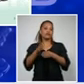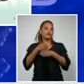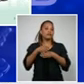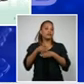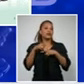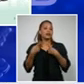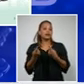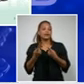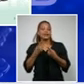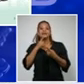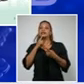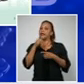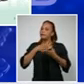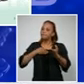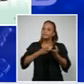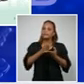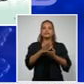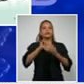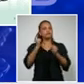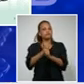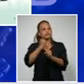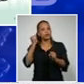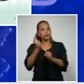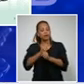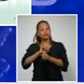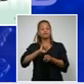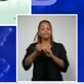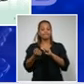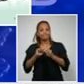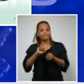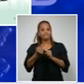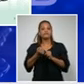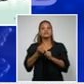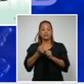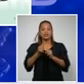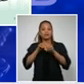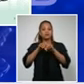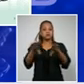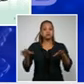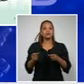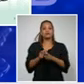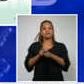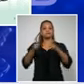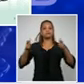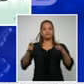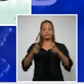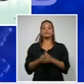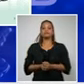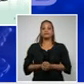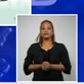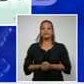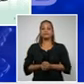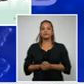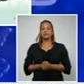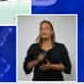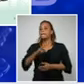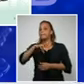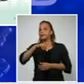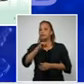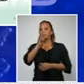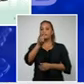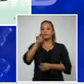la transmisión en esta provincia es elevada en estos momentos. De Pinar del Río